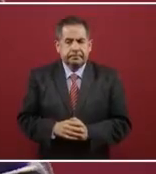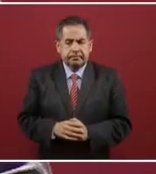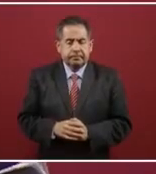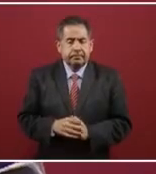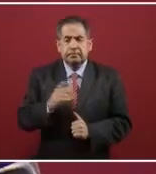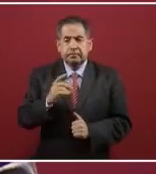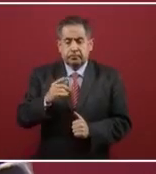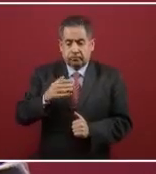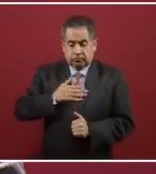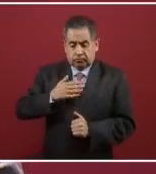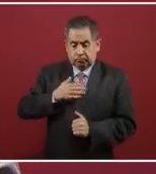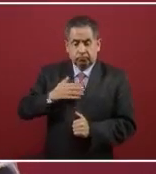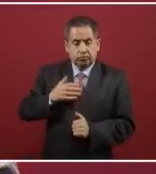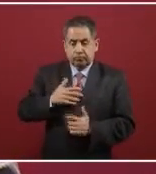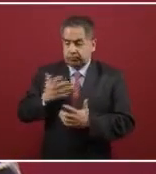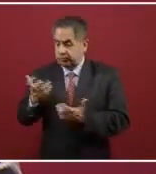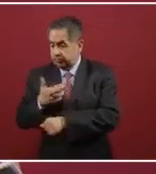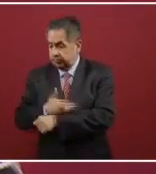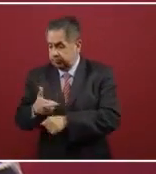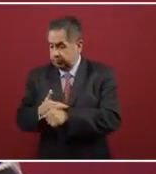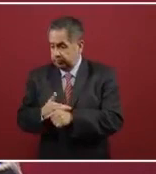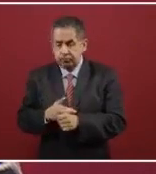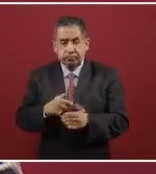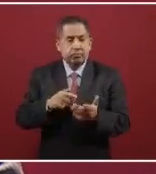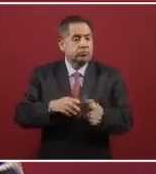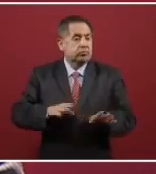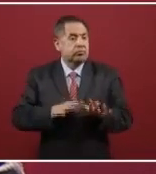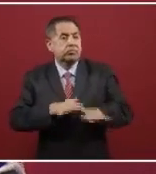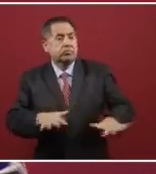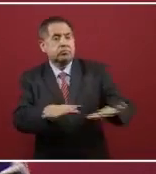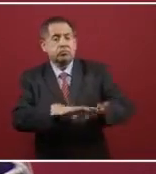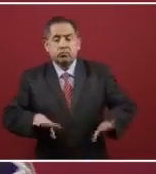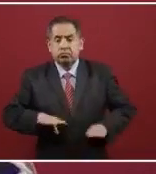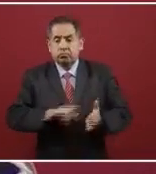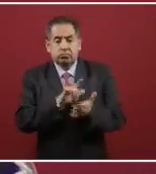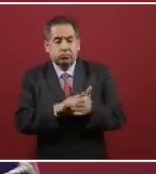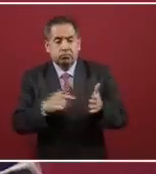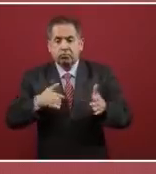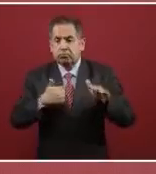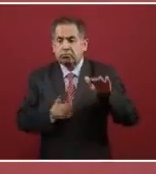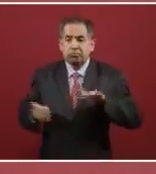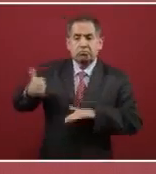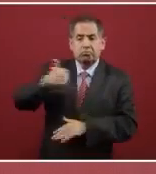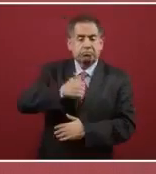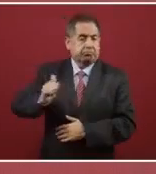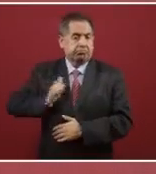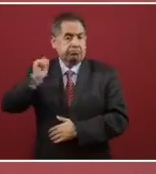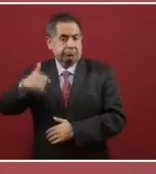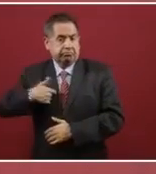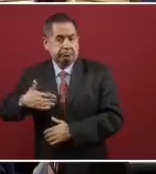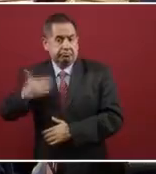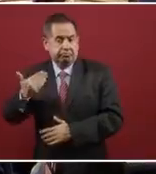esté por encima del interés general. Soy un servidor público.